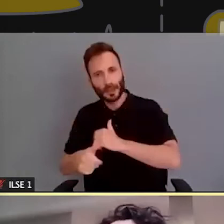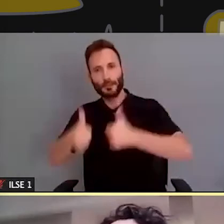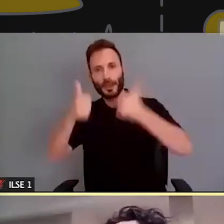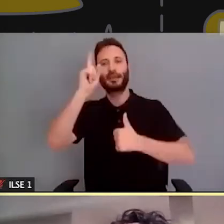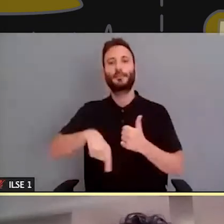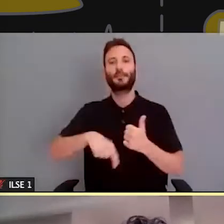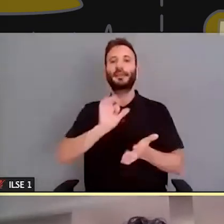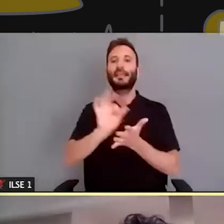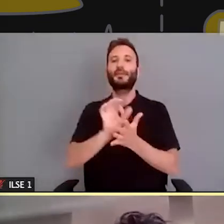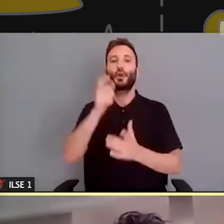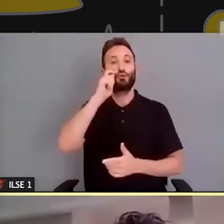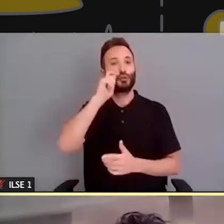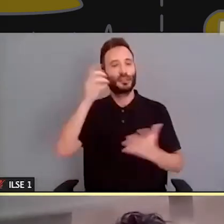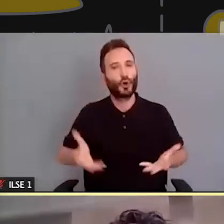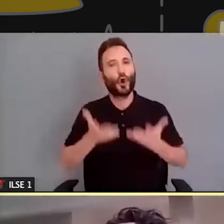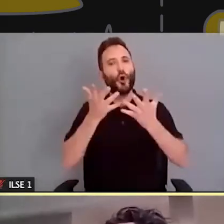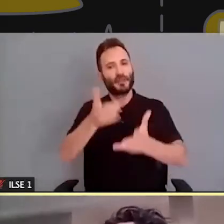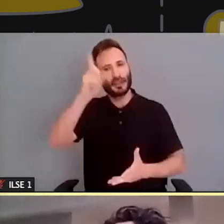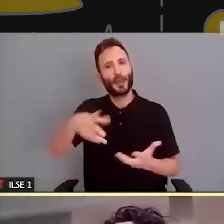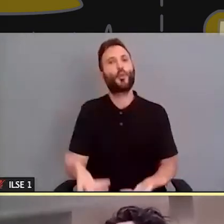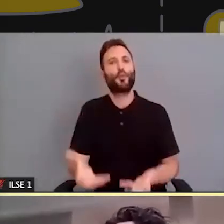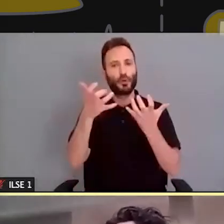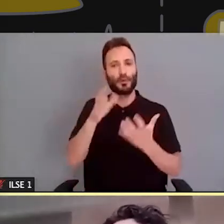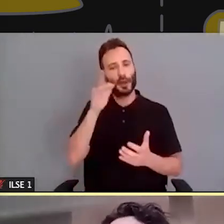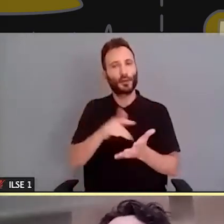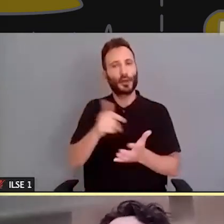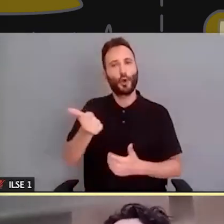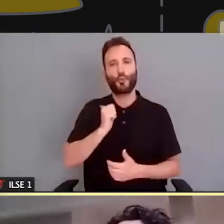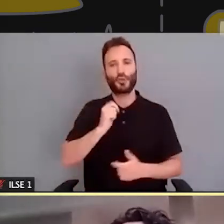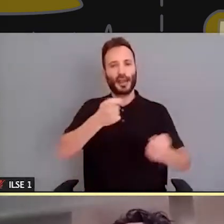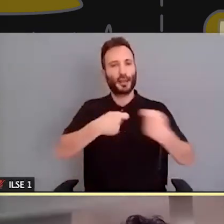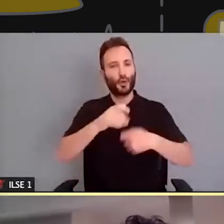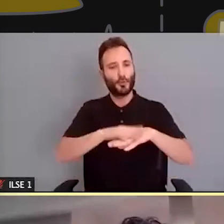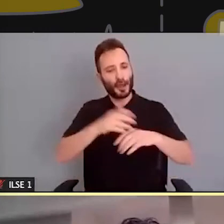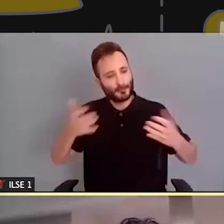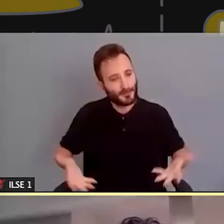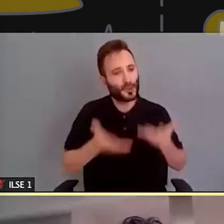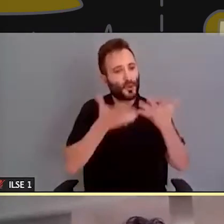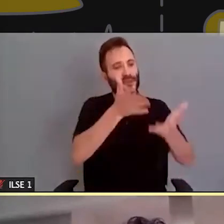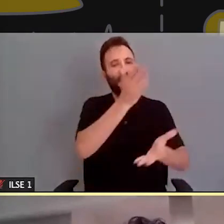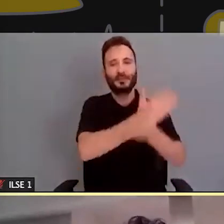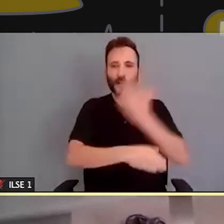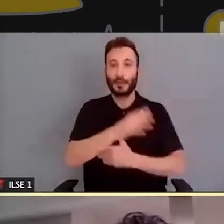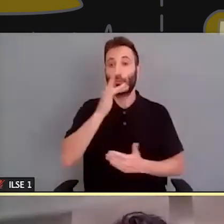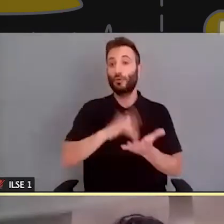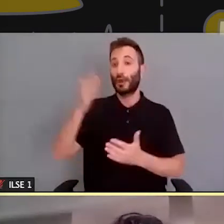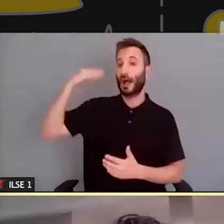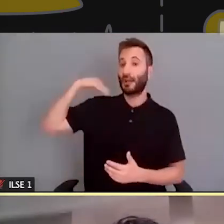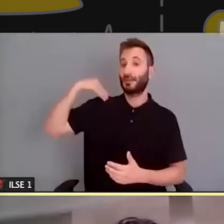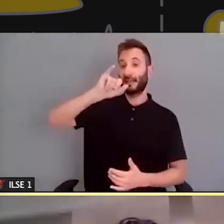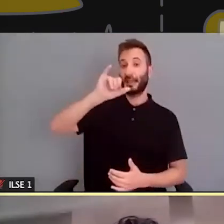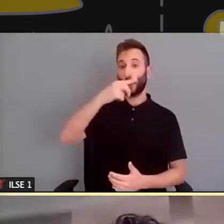servicios turísticos, para los cuales se abre esta oportunidad de negocio de llegar a este mercado que por muchas veces, como decía Igor, por